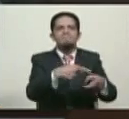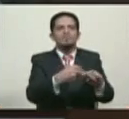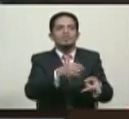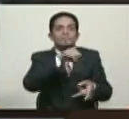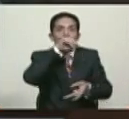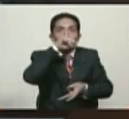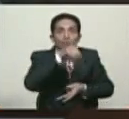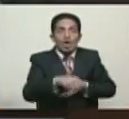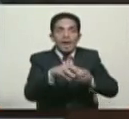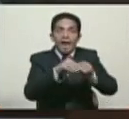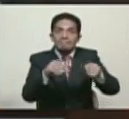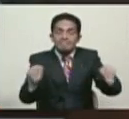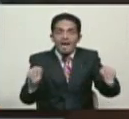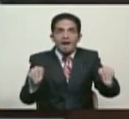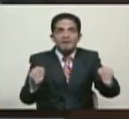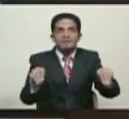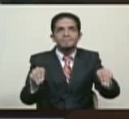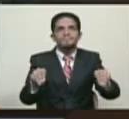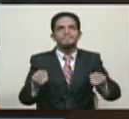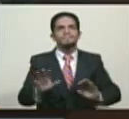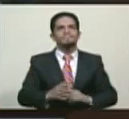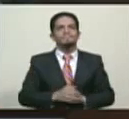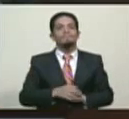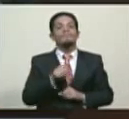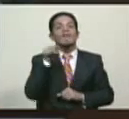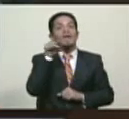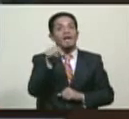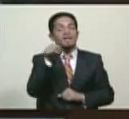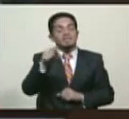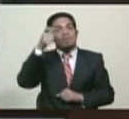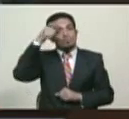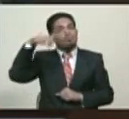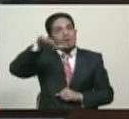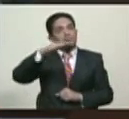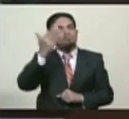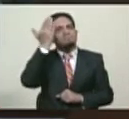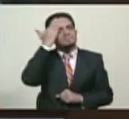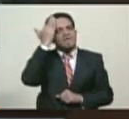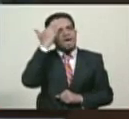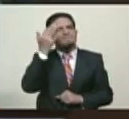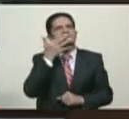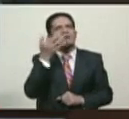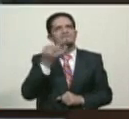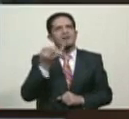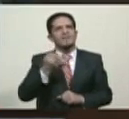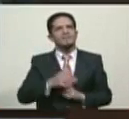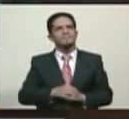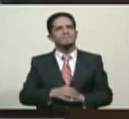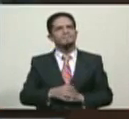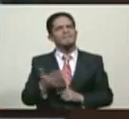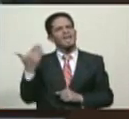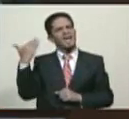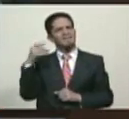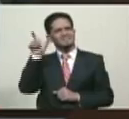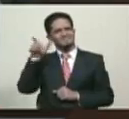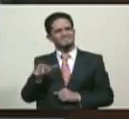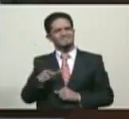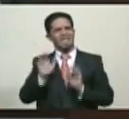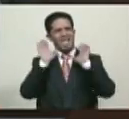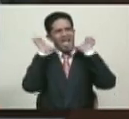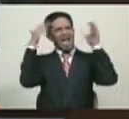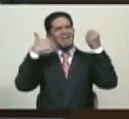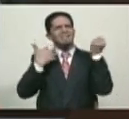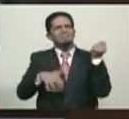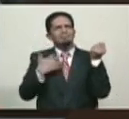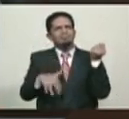vida. No obstante, ese pueblo es conocedor de la verdad. Bien lo diría nuestro cantor del pueblo, Alí Primera: